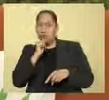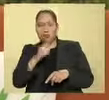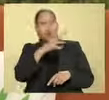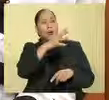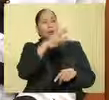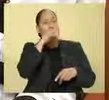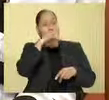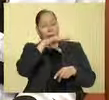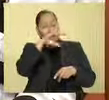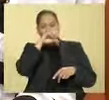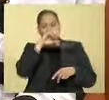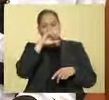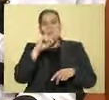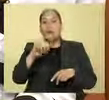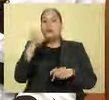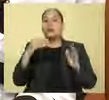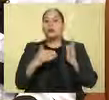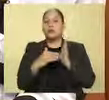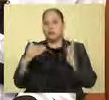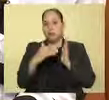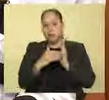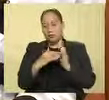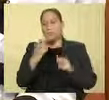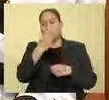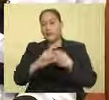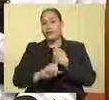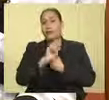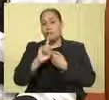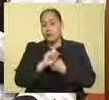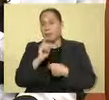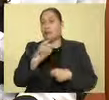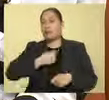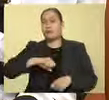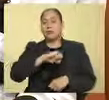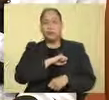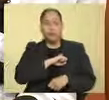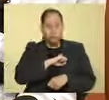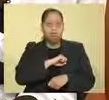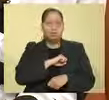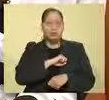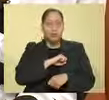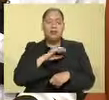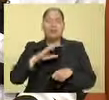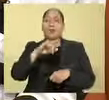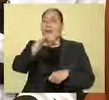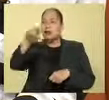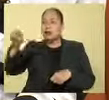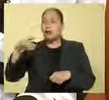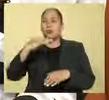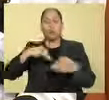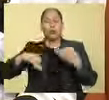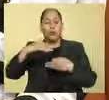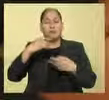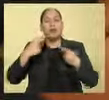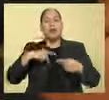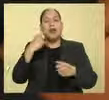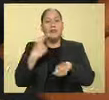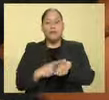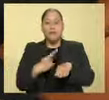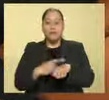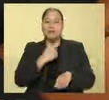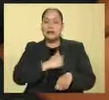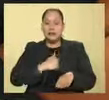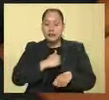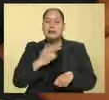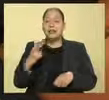11 millones. Entonces, este es un problema de salud pública, porque desafortunadamente el cigarro